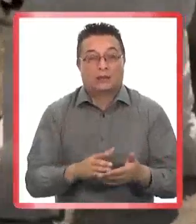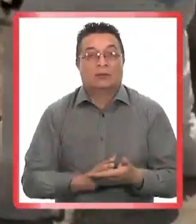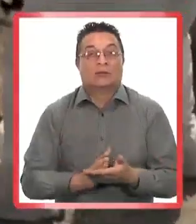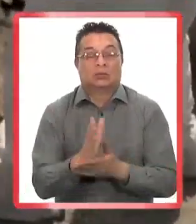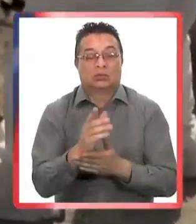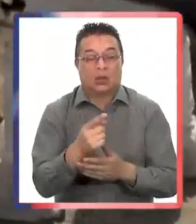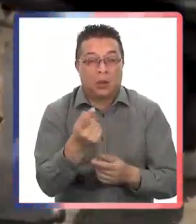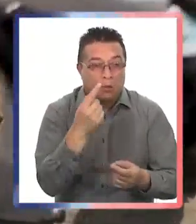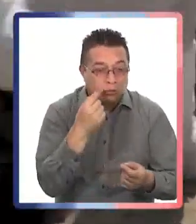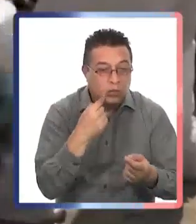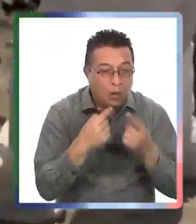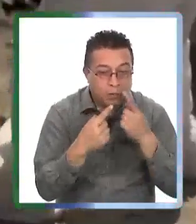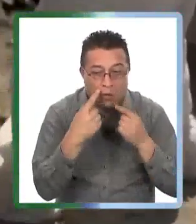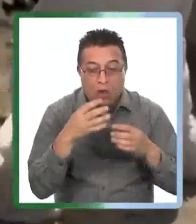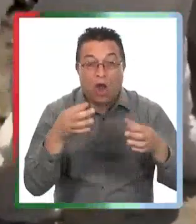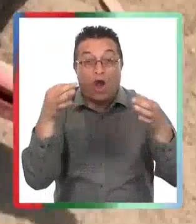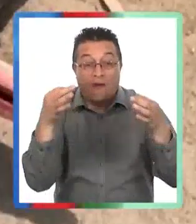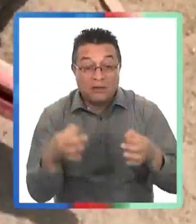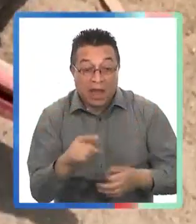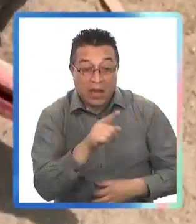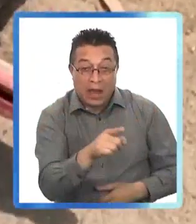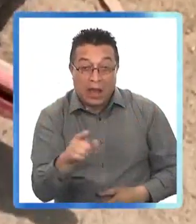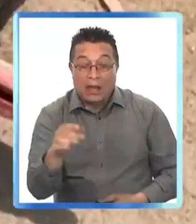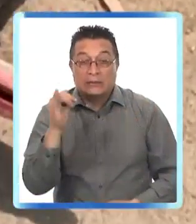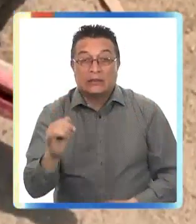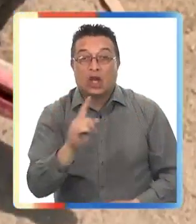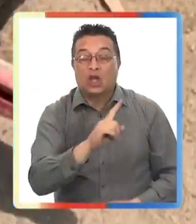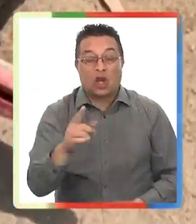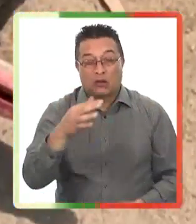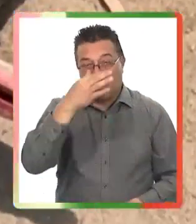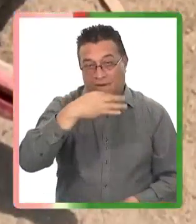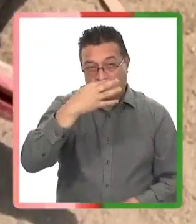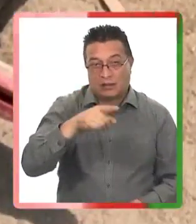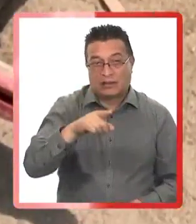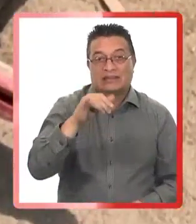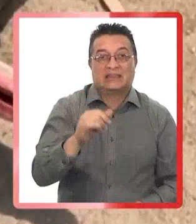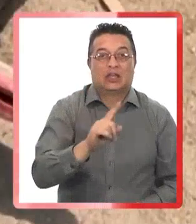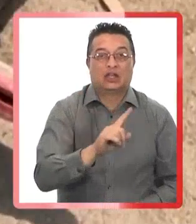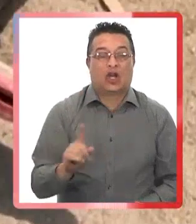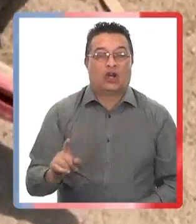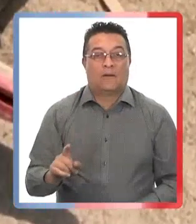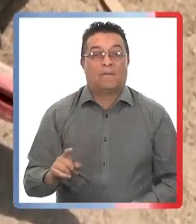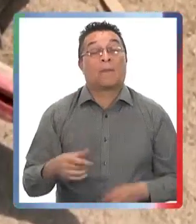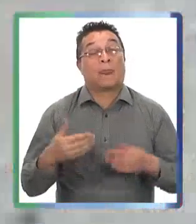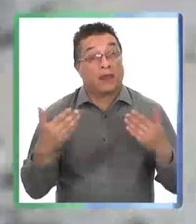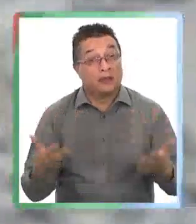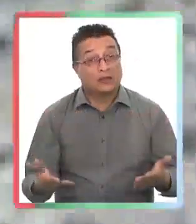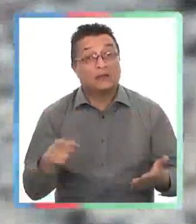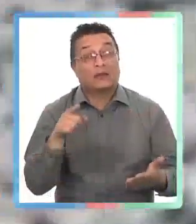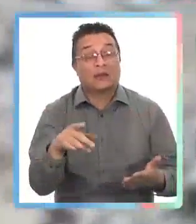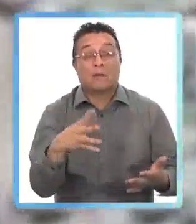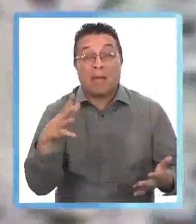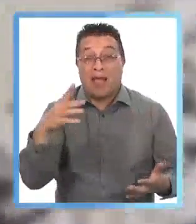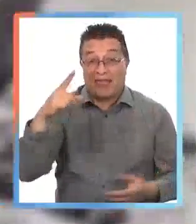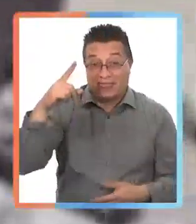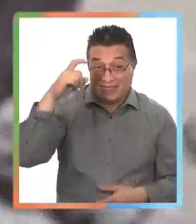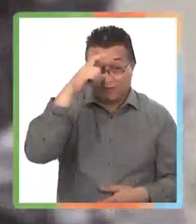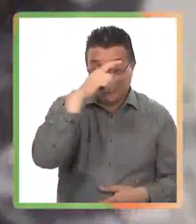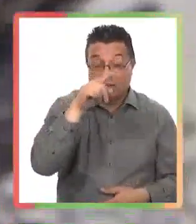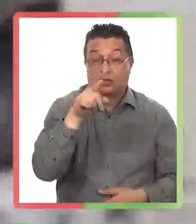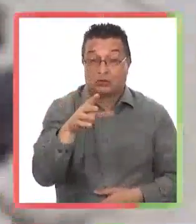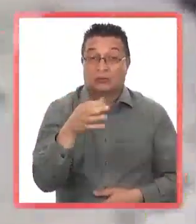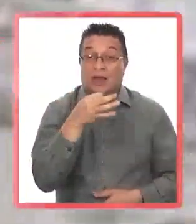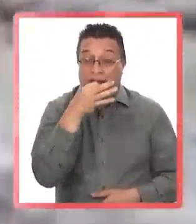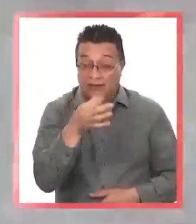testeos para confirmar o no la existencia de la enfermedad. Entonces, lo que es más difícil, y que tú bien señalabas, Scarlett,